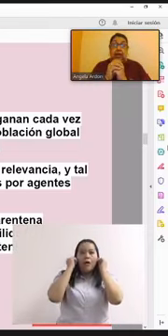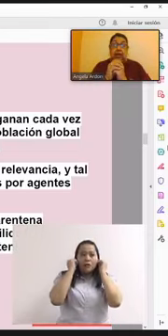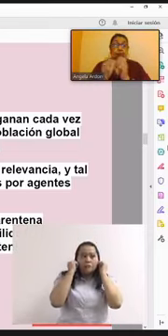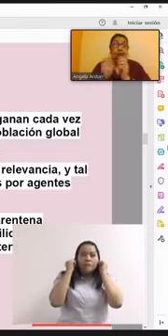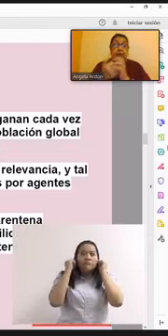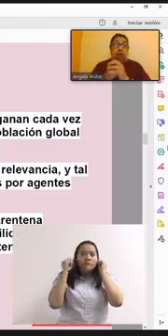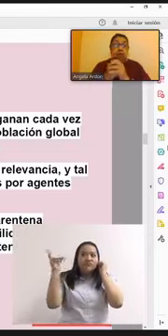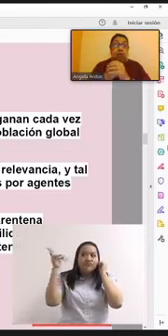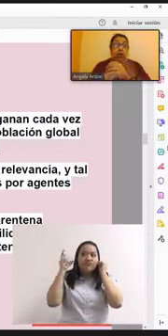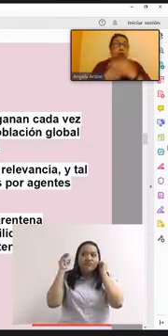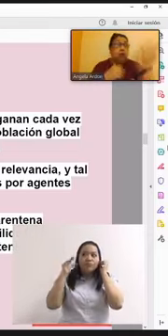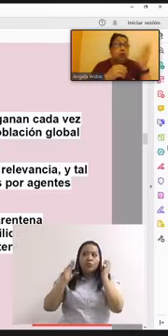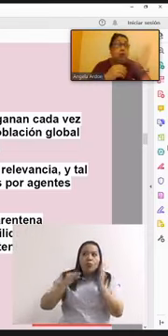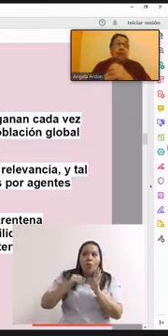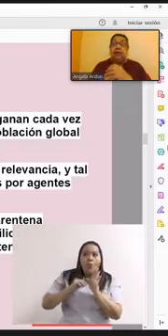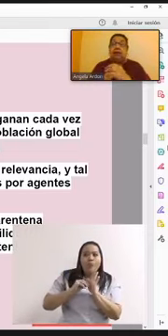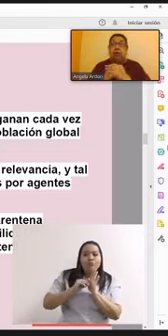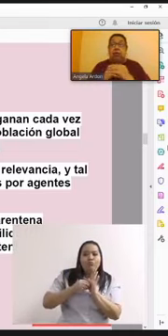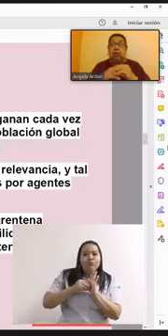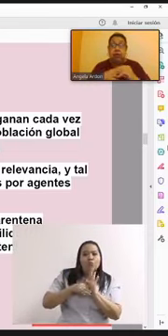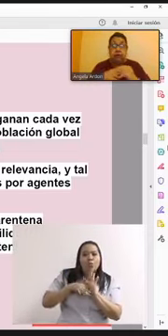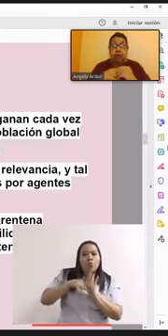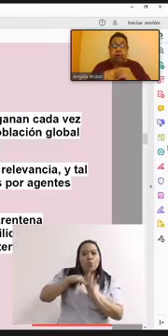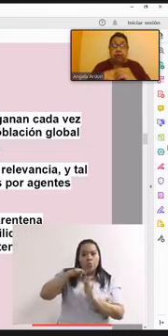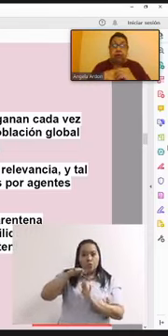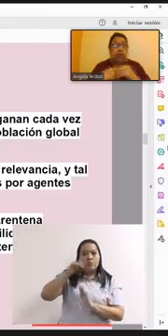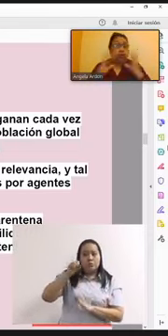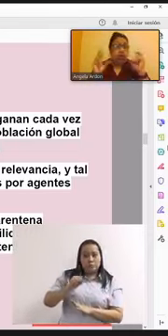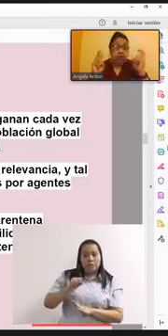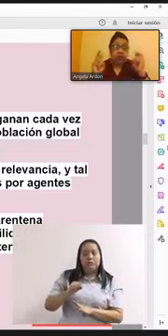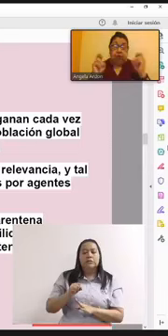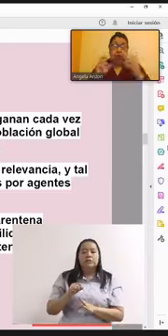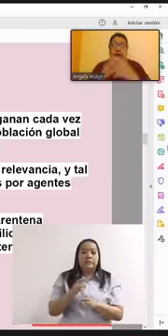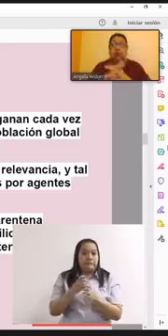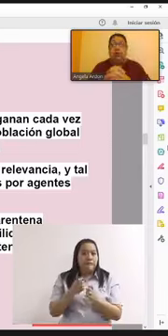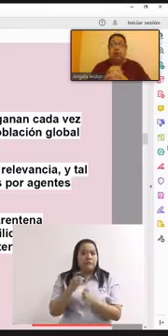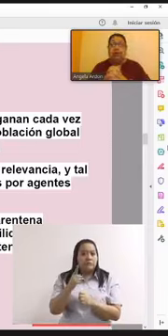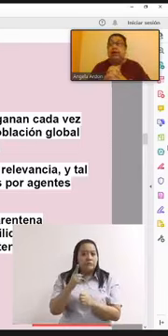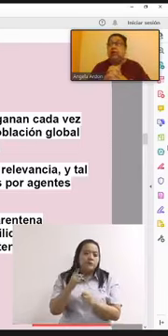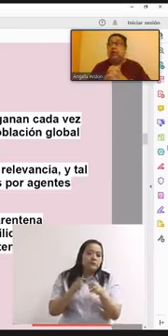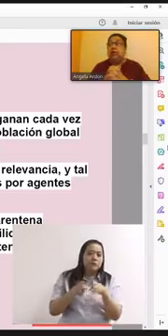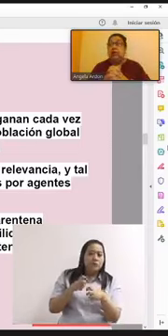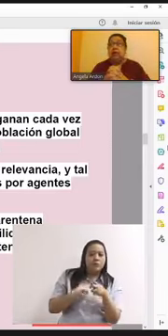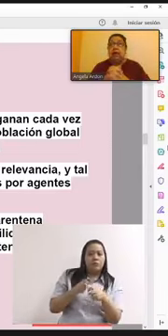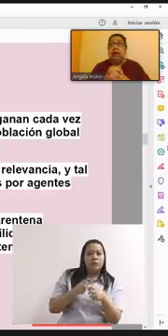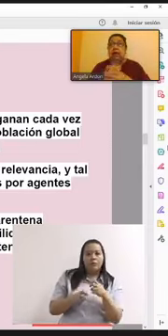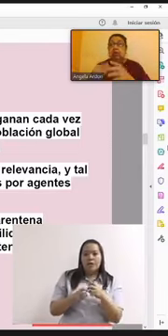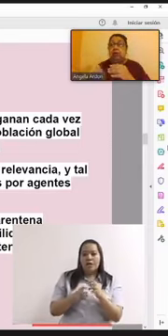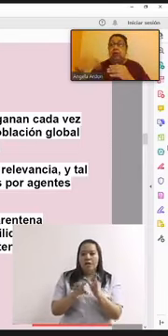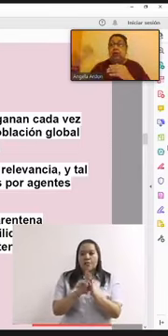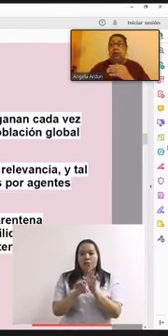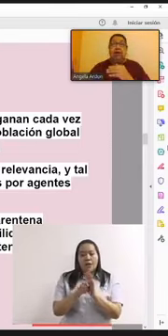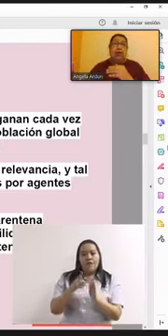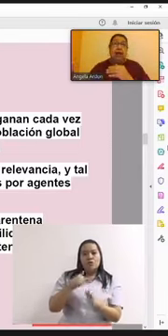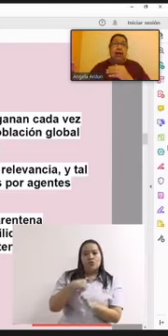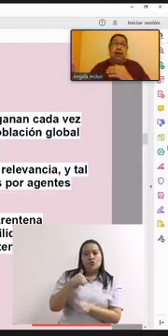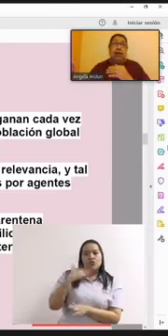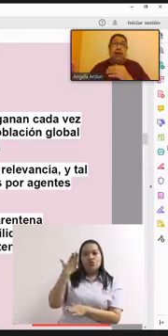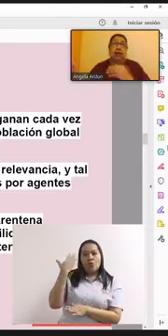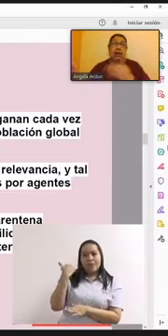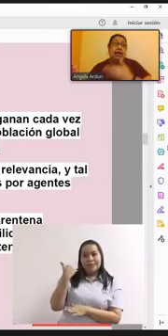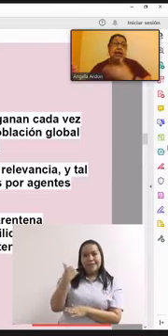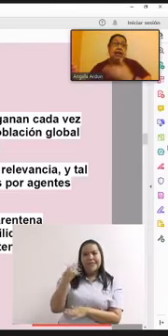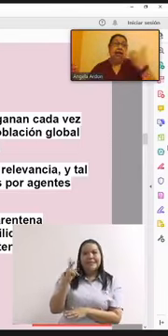y lo ponemos. Yo me acuerdo cuando usamos los taxis colectivos, pues uno del COVID está evitando muchas cosas, yo iba en el asiento